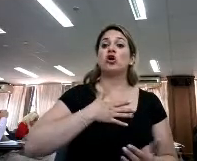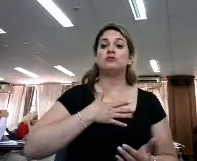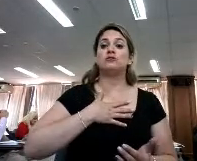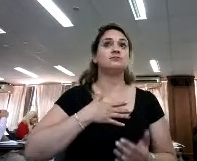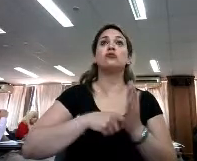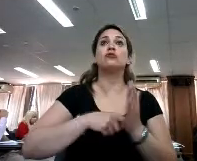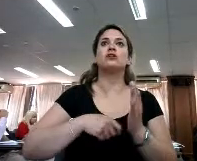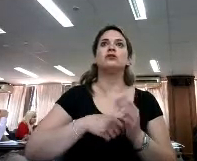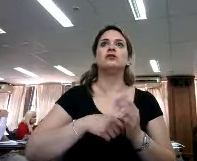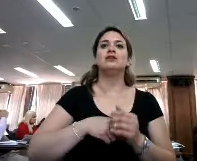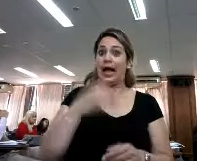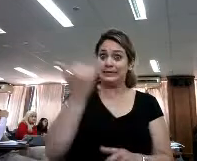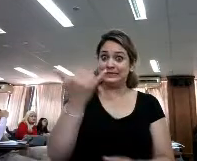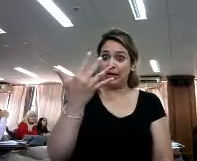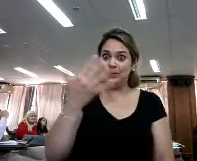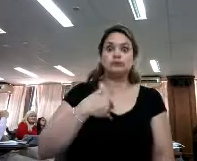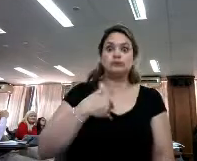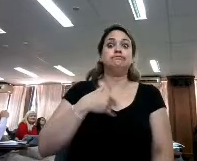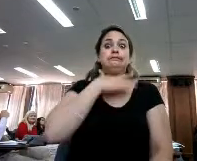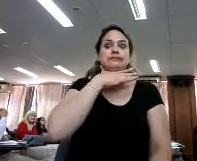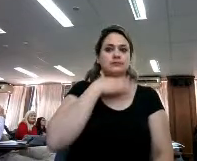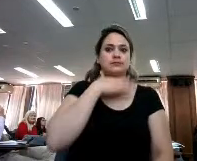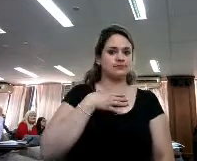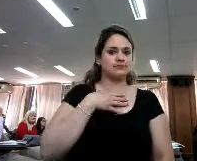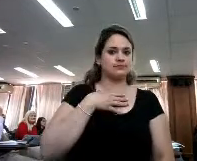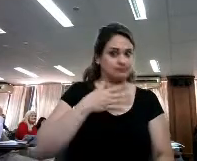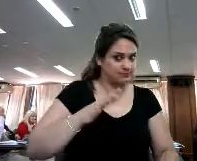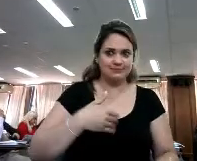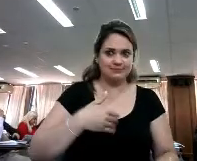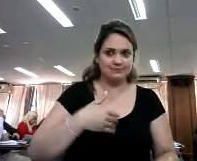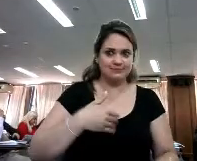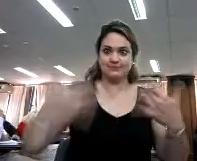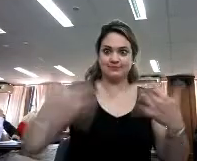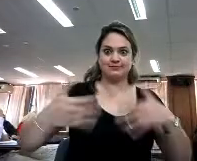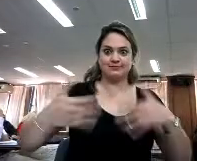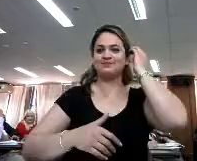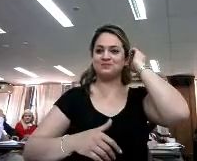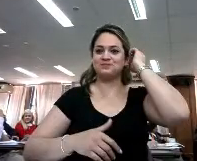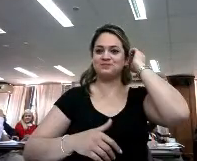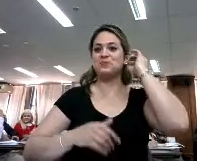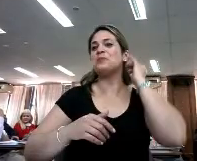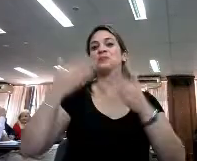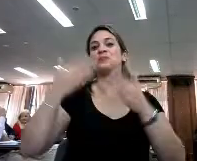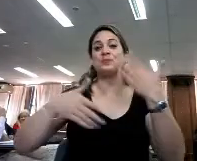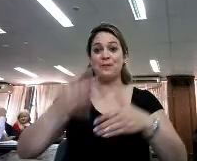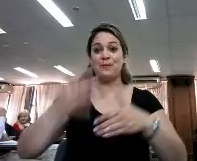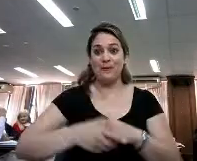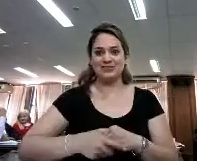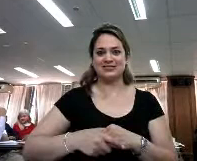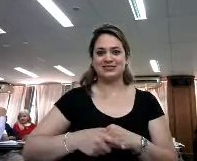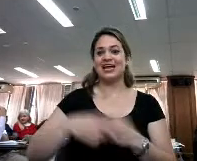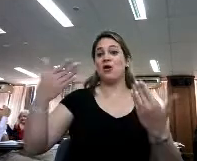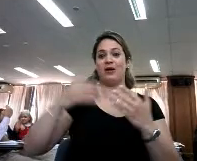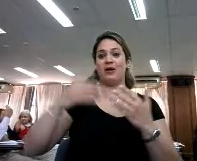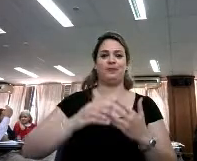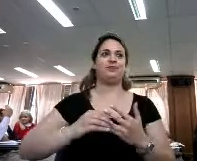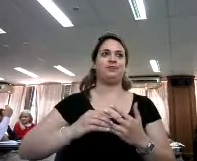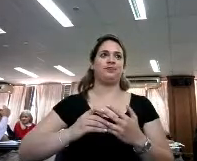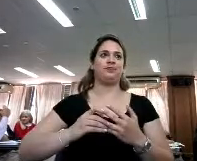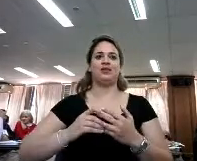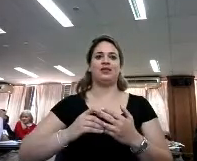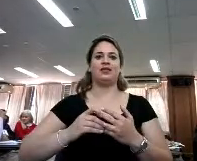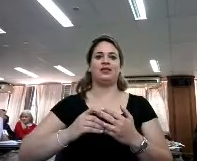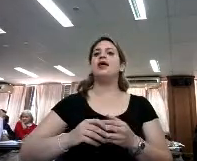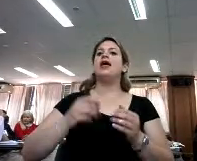¿qué? ¿5 minutos? Uy. Bueno, entonces vamos a avanzar a lo que podamos. ¿Qué protege los derechos